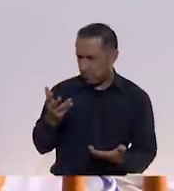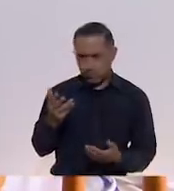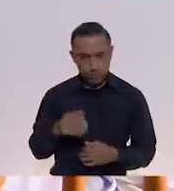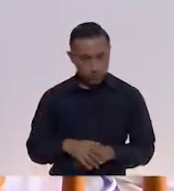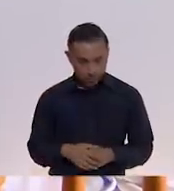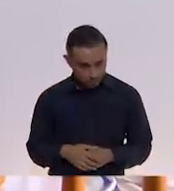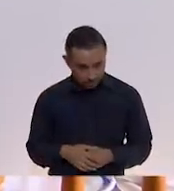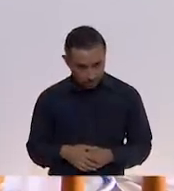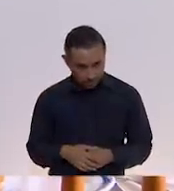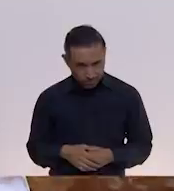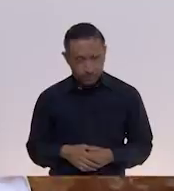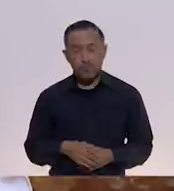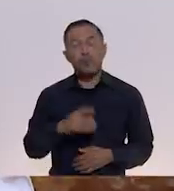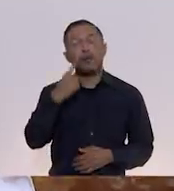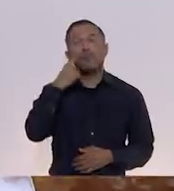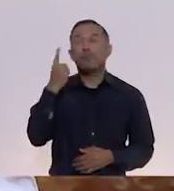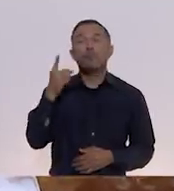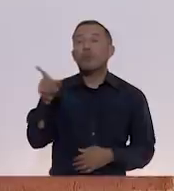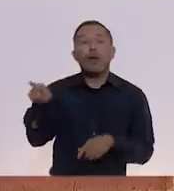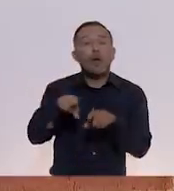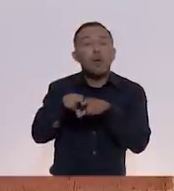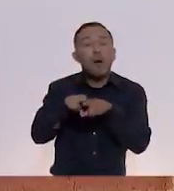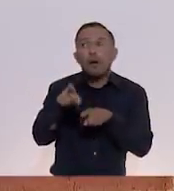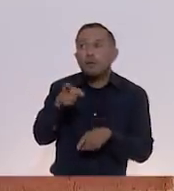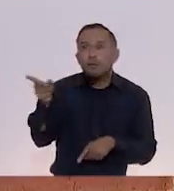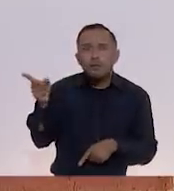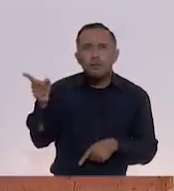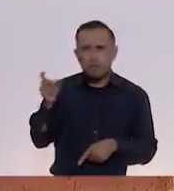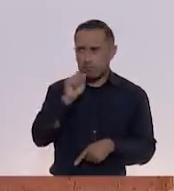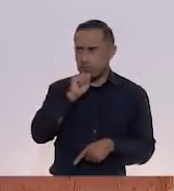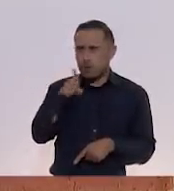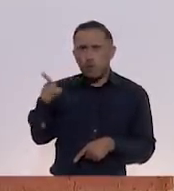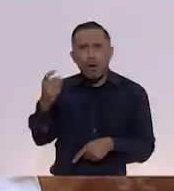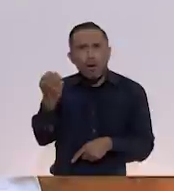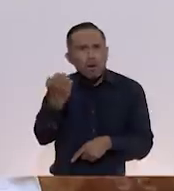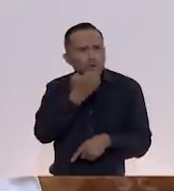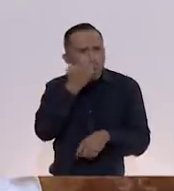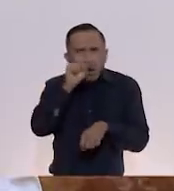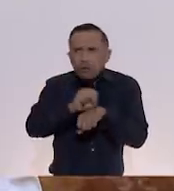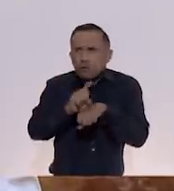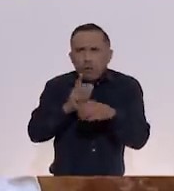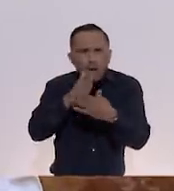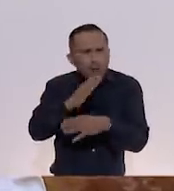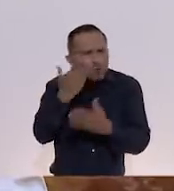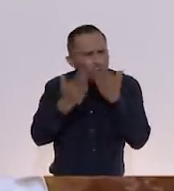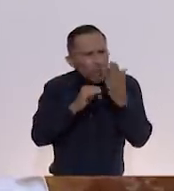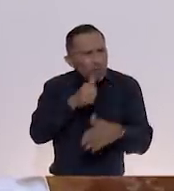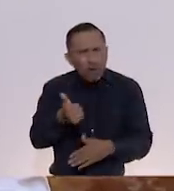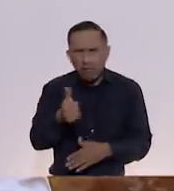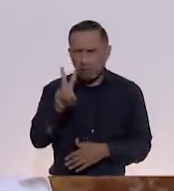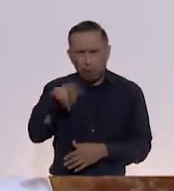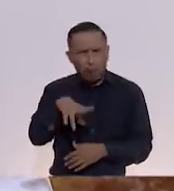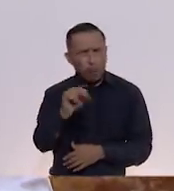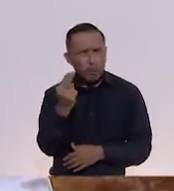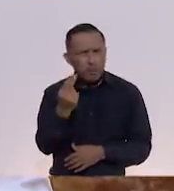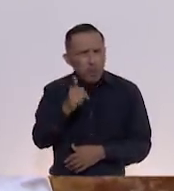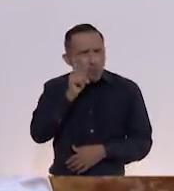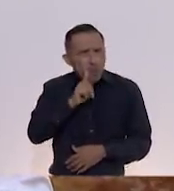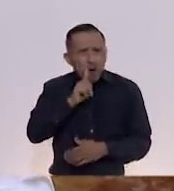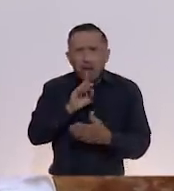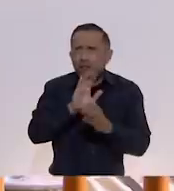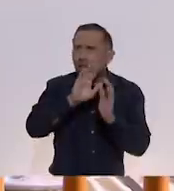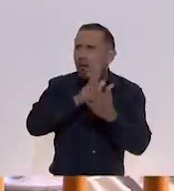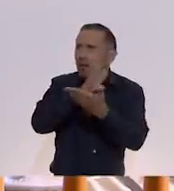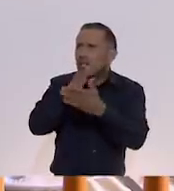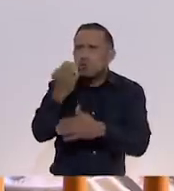Mira, hija, ve a tus hermanas. Ellas tampoco fueron a la secundaria ni falta que les hace. Las mujeres no necesitan ir a la escuela. Se casan y se